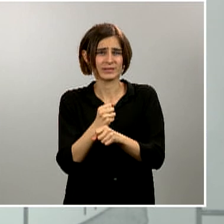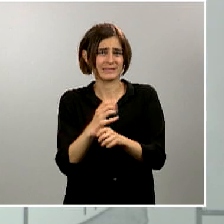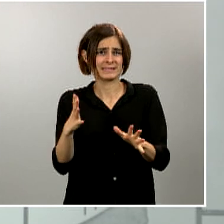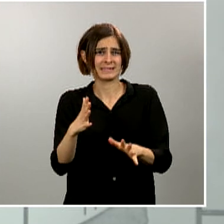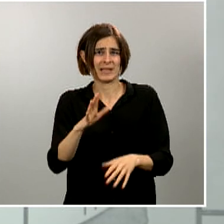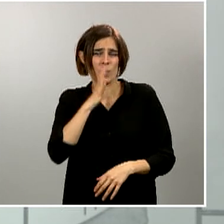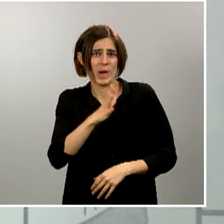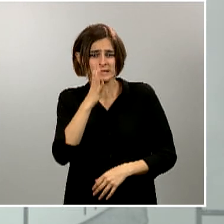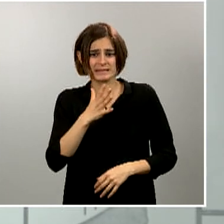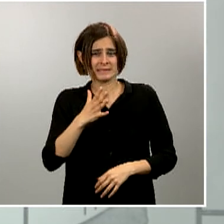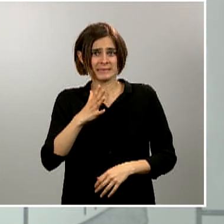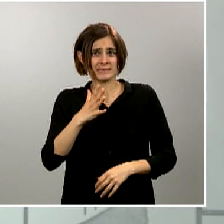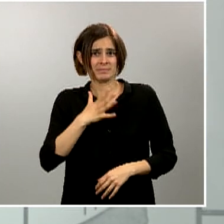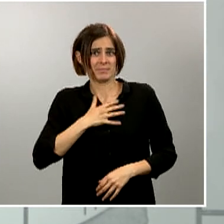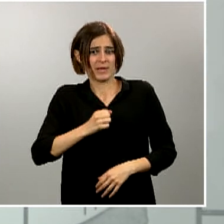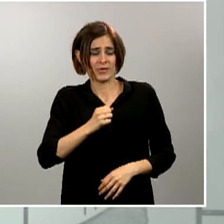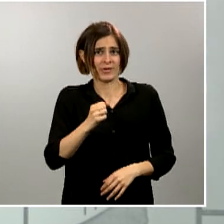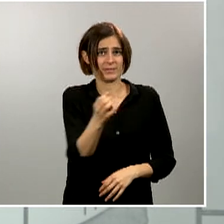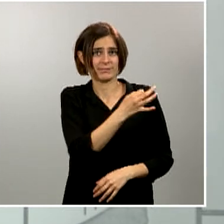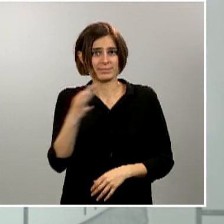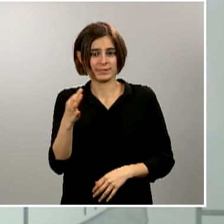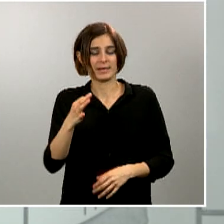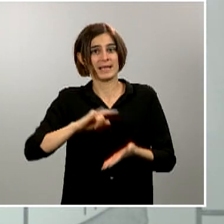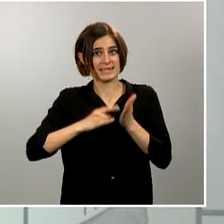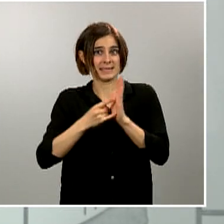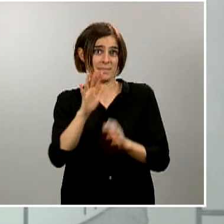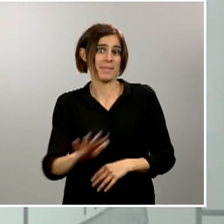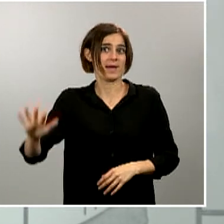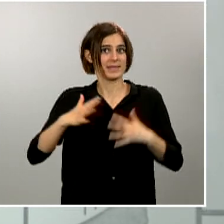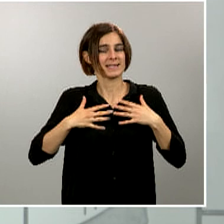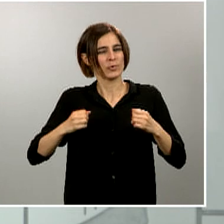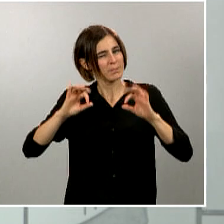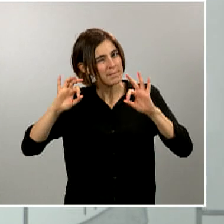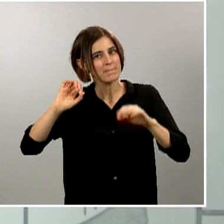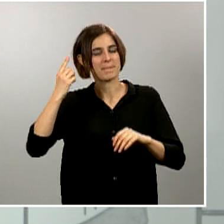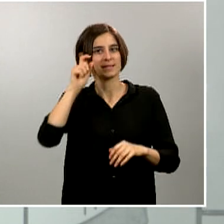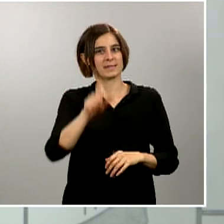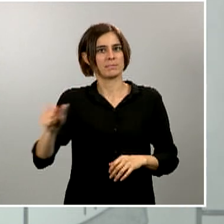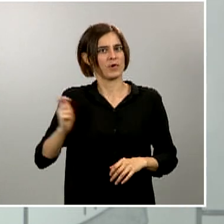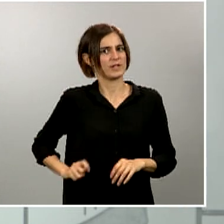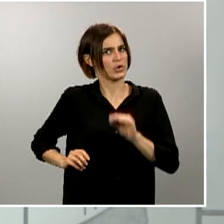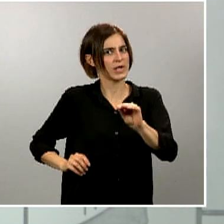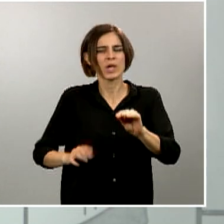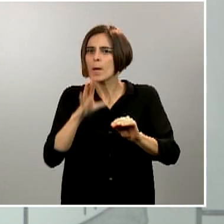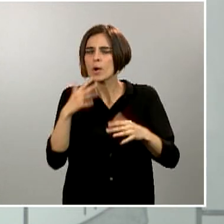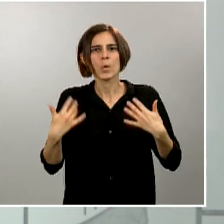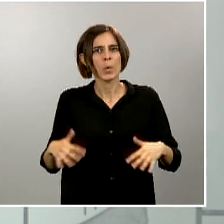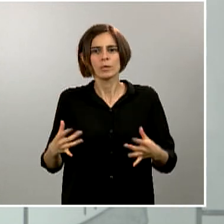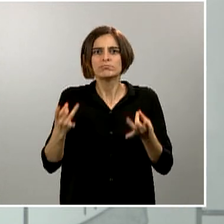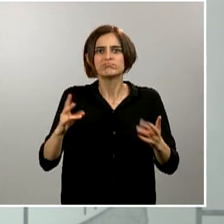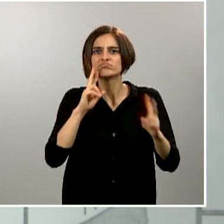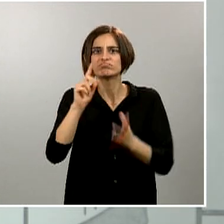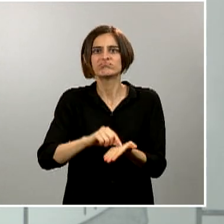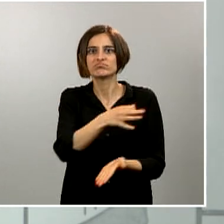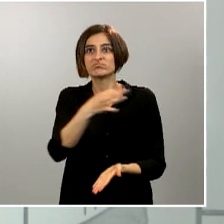sistema sanitario español y, en primer lugar, sus profesionales, reaccionando con una prontitud y una profesionalidad difícil de ver en otras partes del